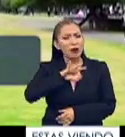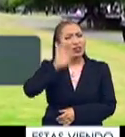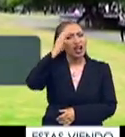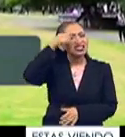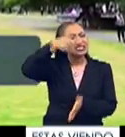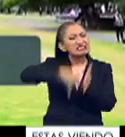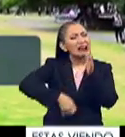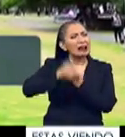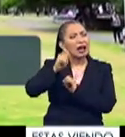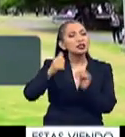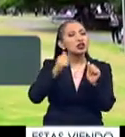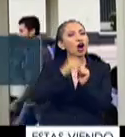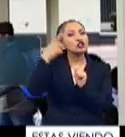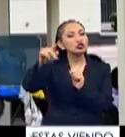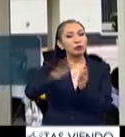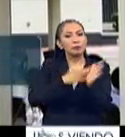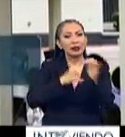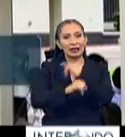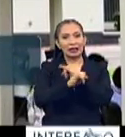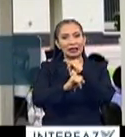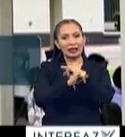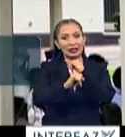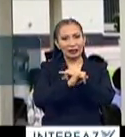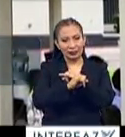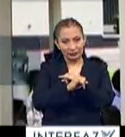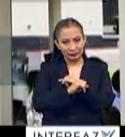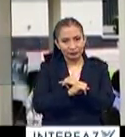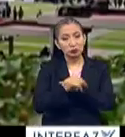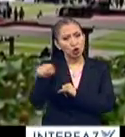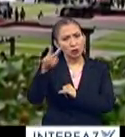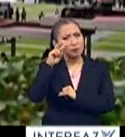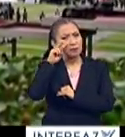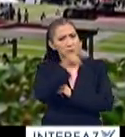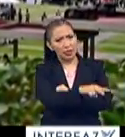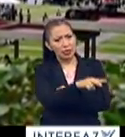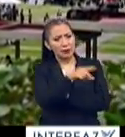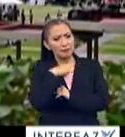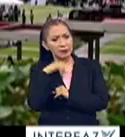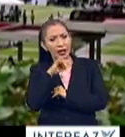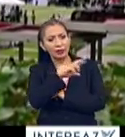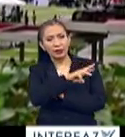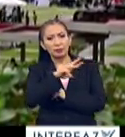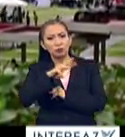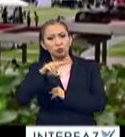conocer más a través de su página web. Usted la puede ver a su pantalla,